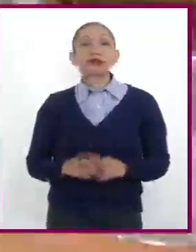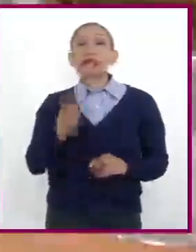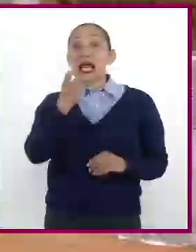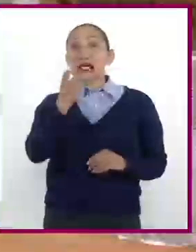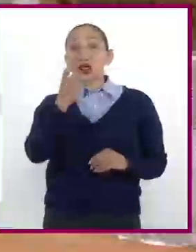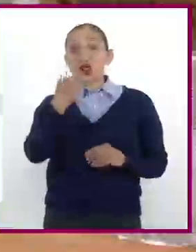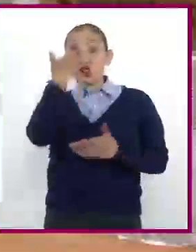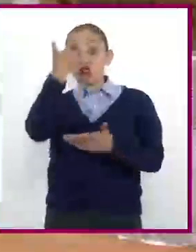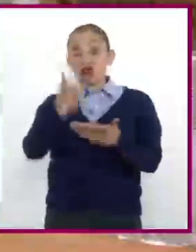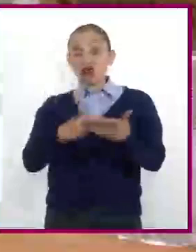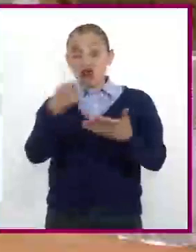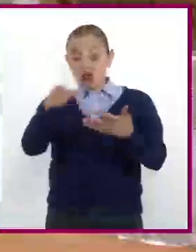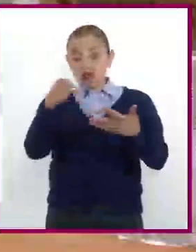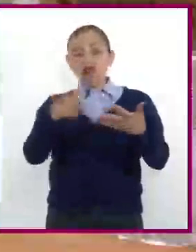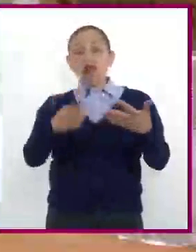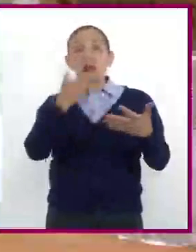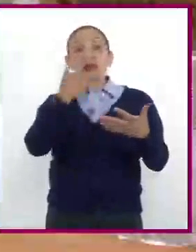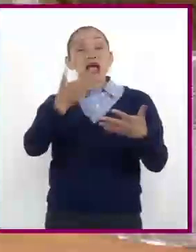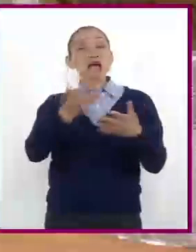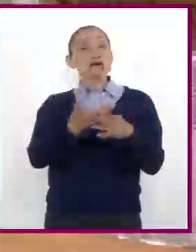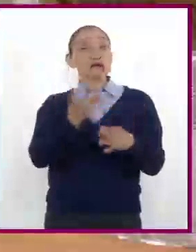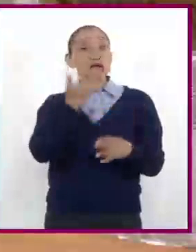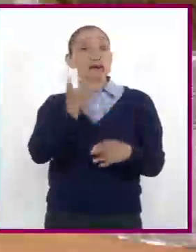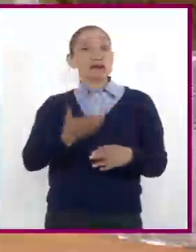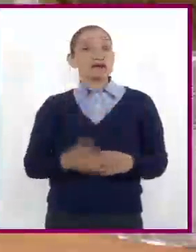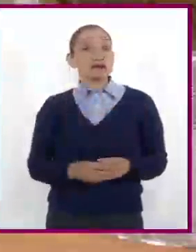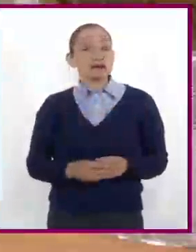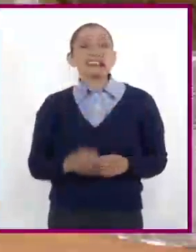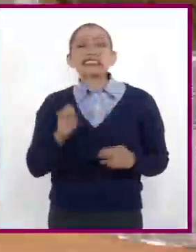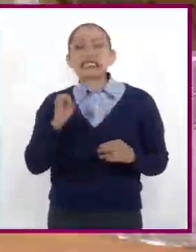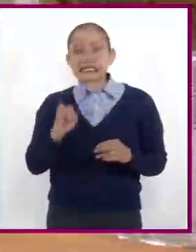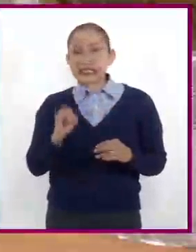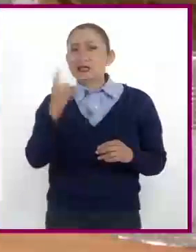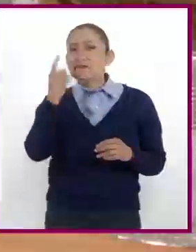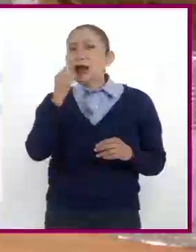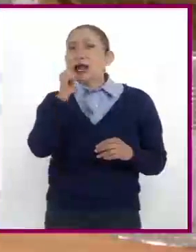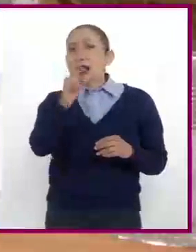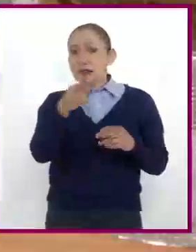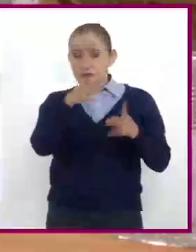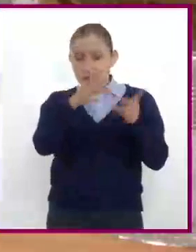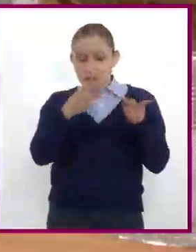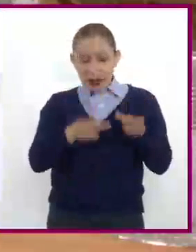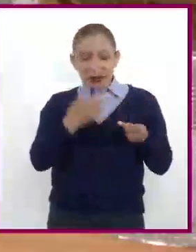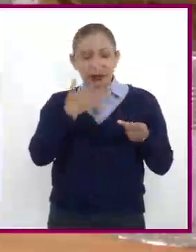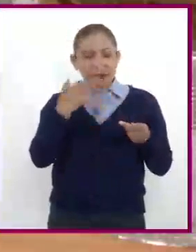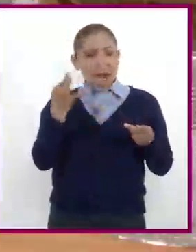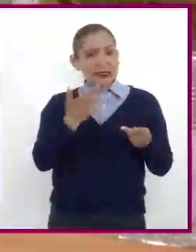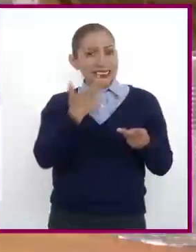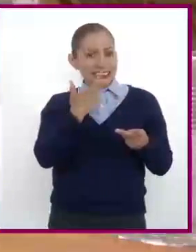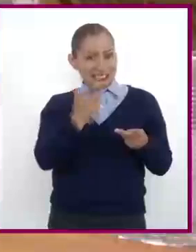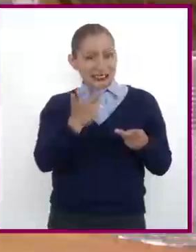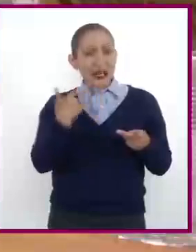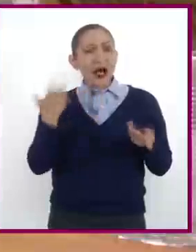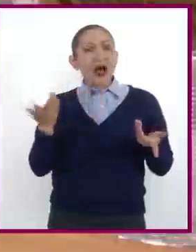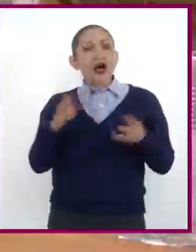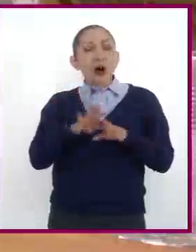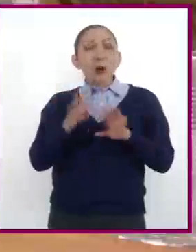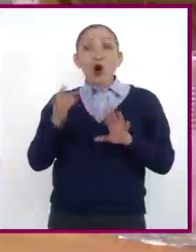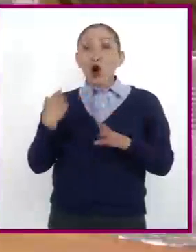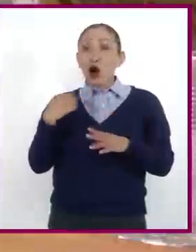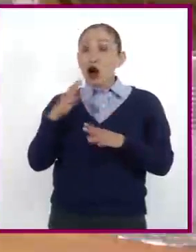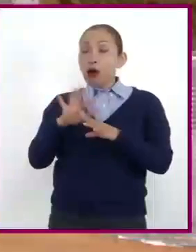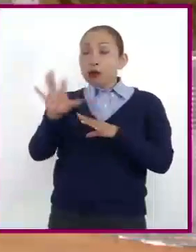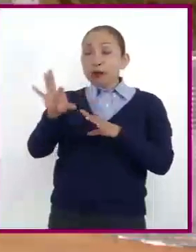Estos ingredientes suenan muy ricos. Sí, y para que este platillo sepa aún mejor, podemos aderezar